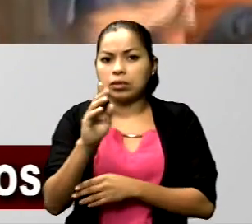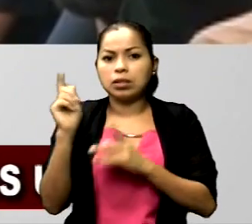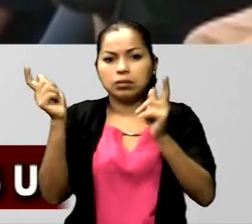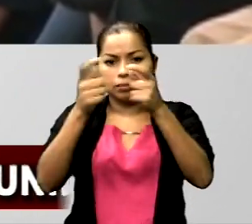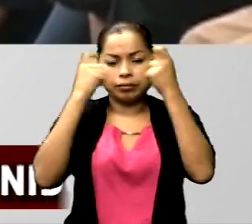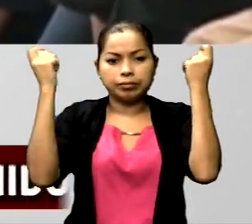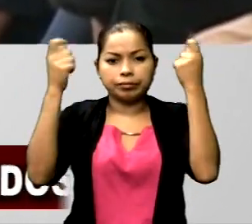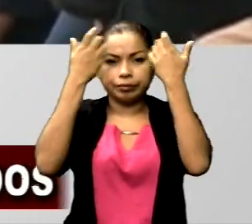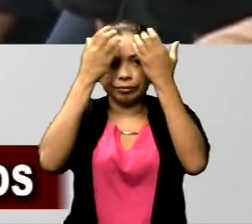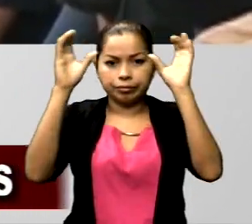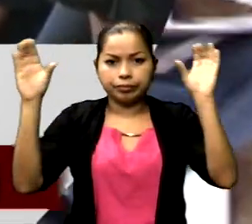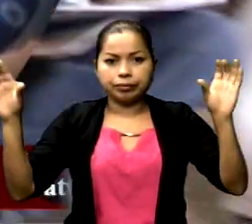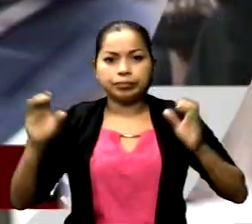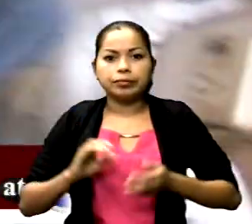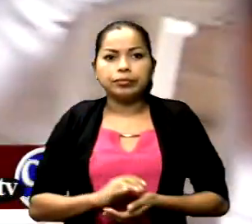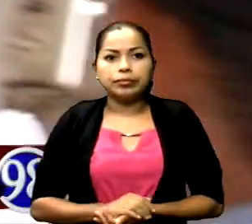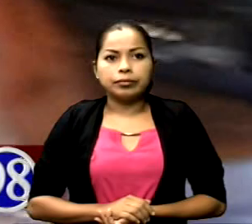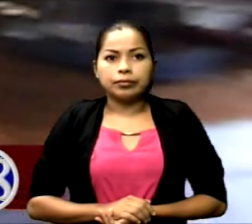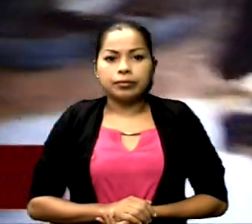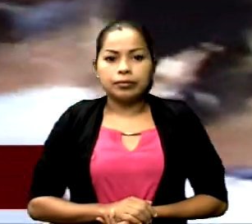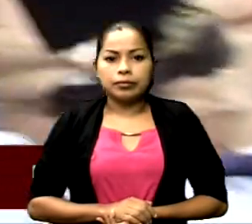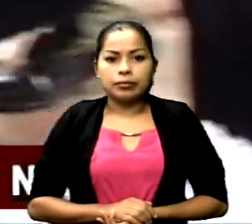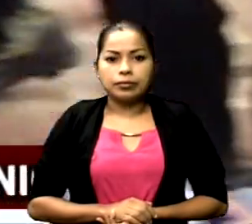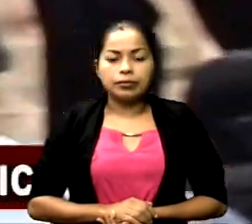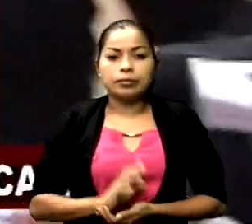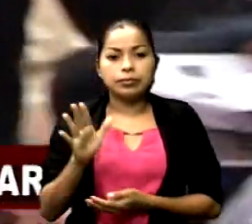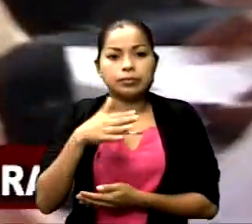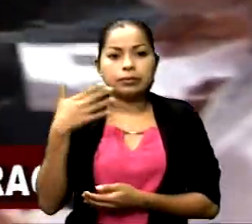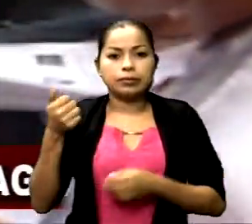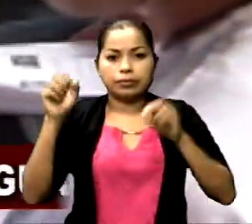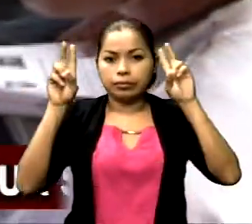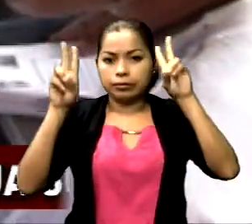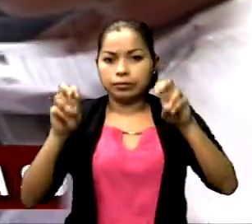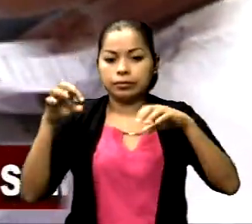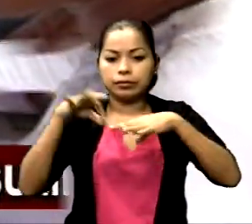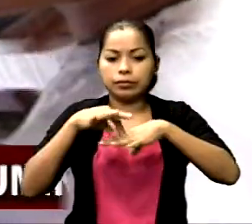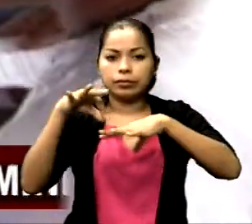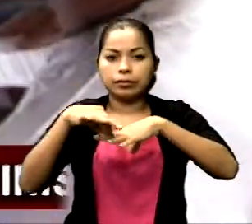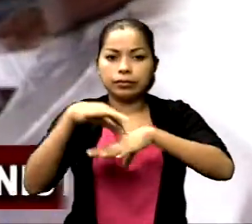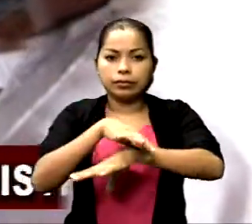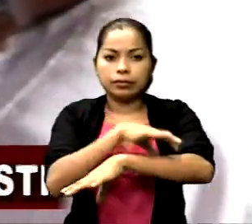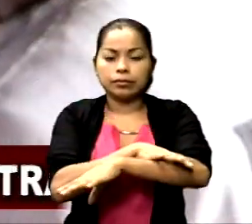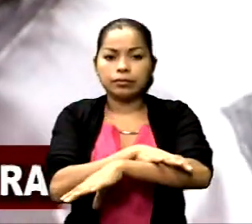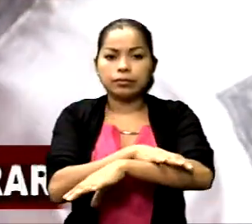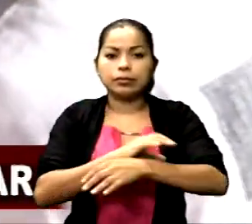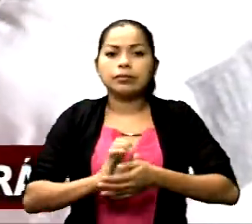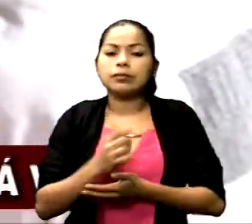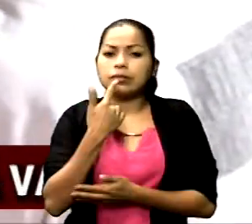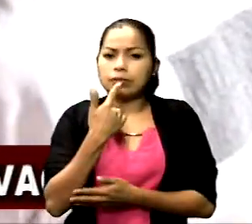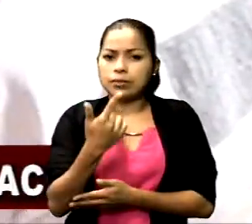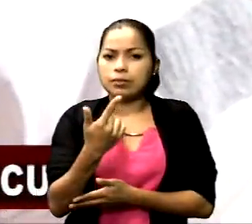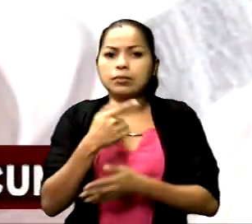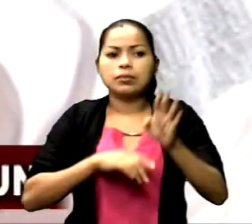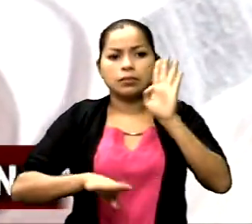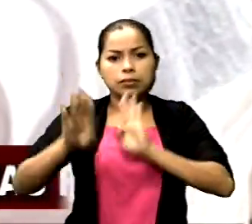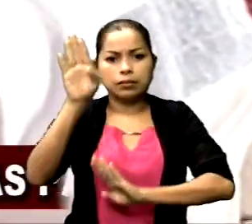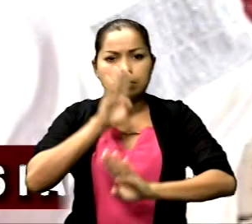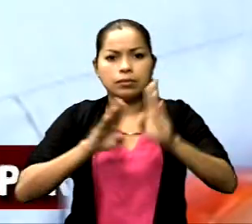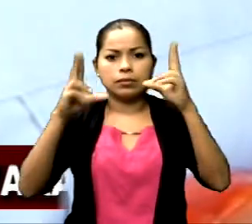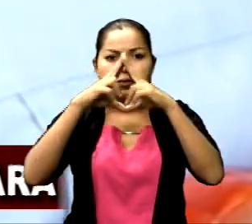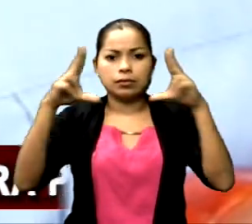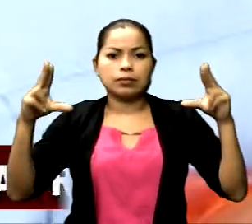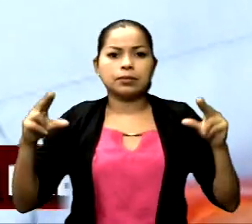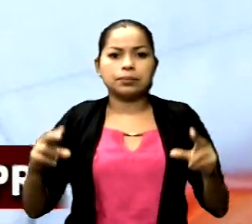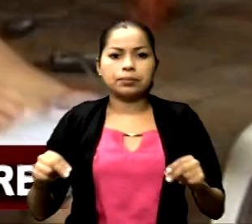festival cultural. En otro tema, la compañera Rosario Murillo destacó la participación de